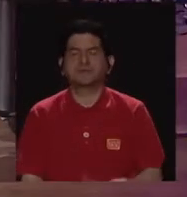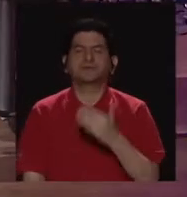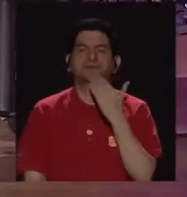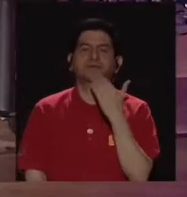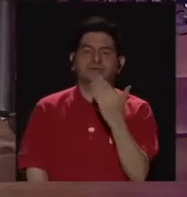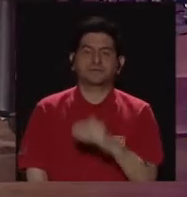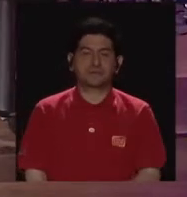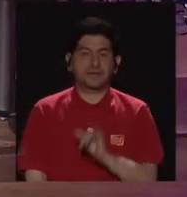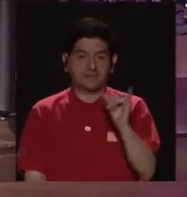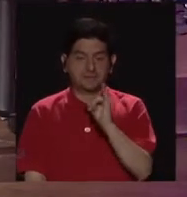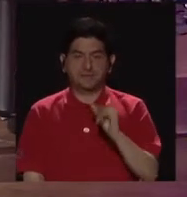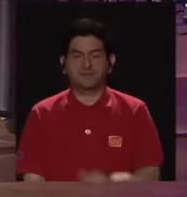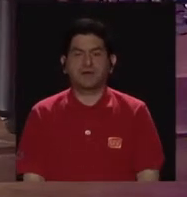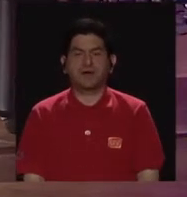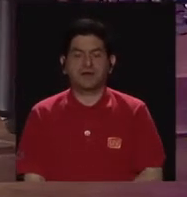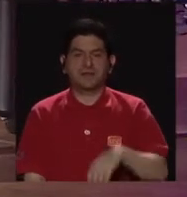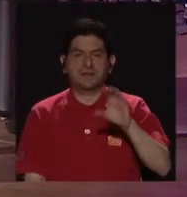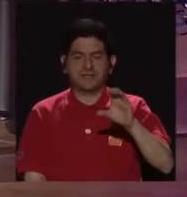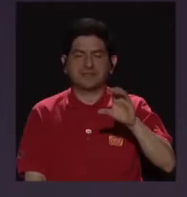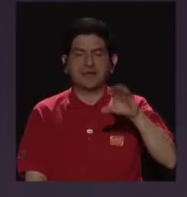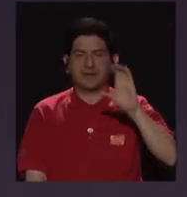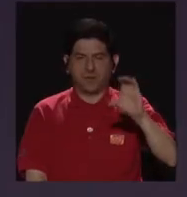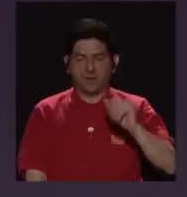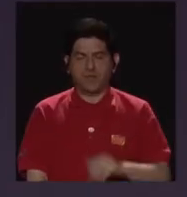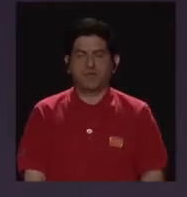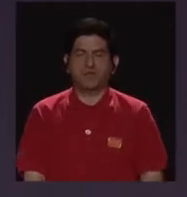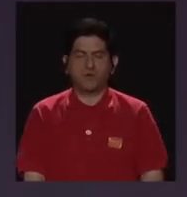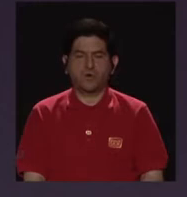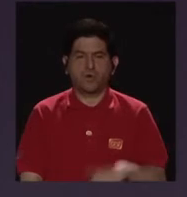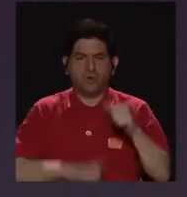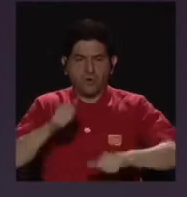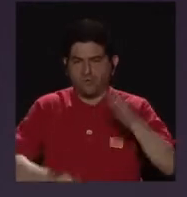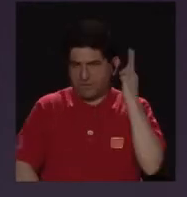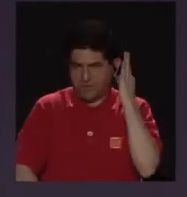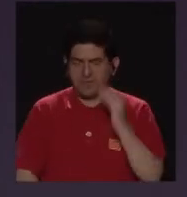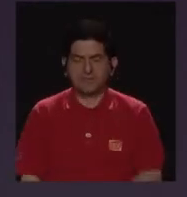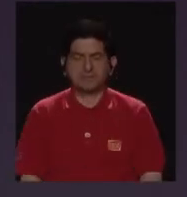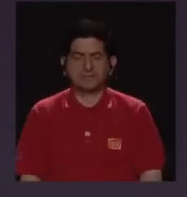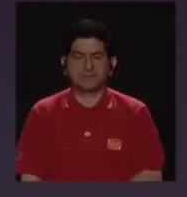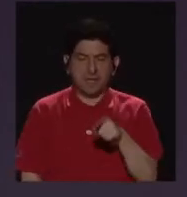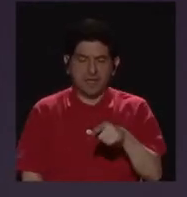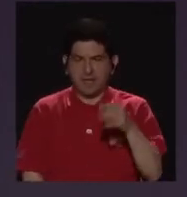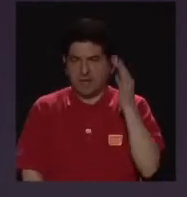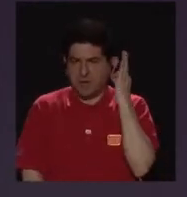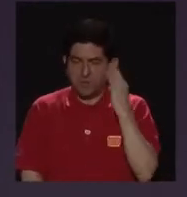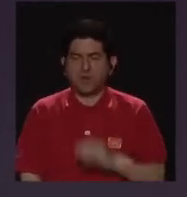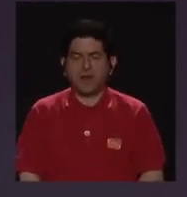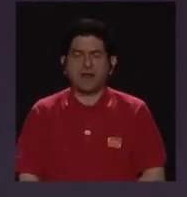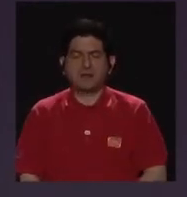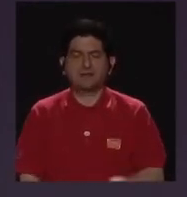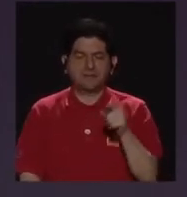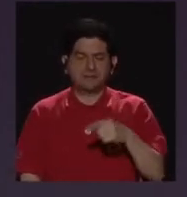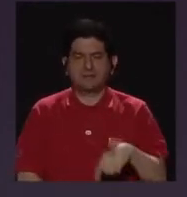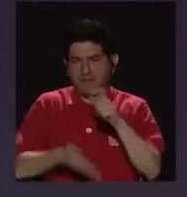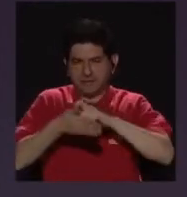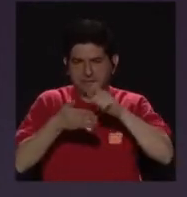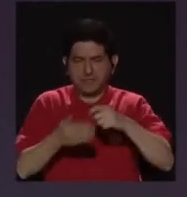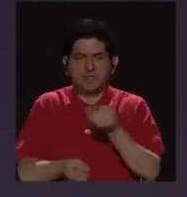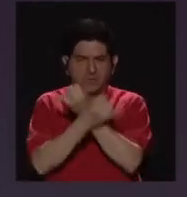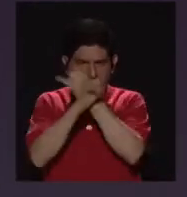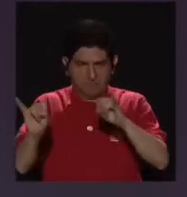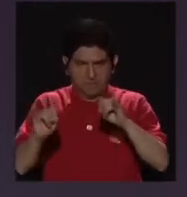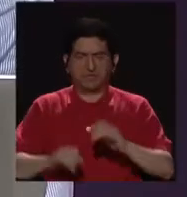gracias también nos acompañas y taira cuvillo es feminista y mujer de letras independientes bienvenidas y tyra